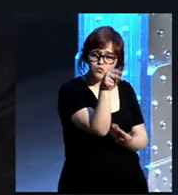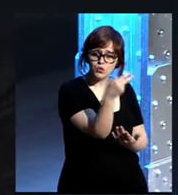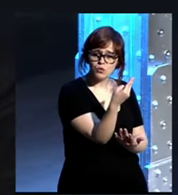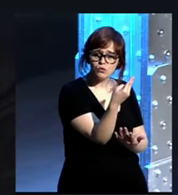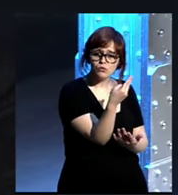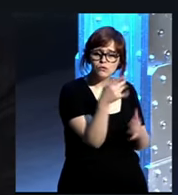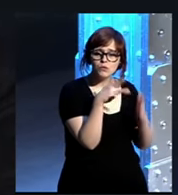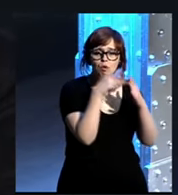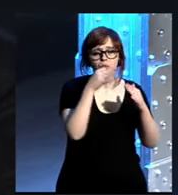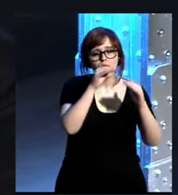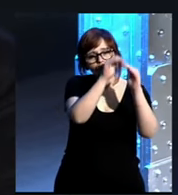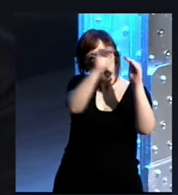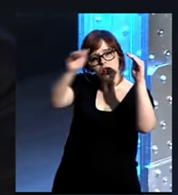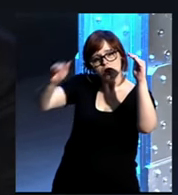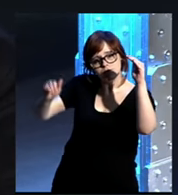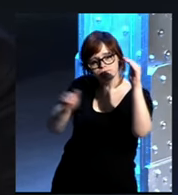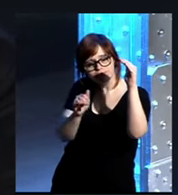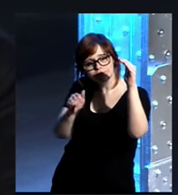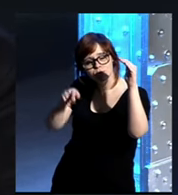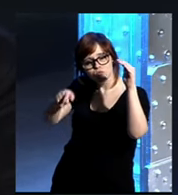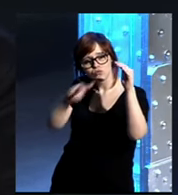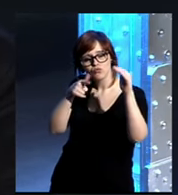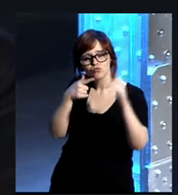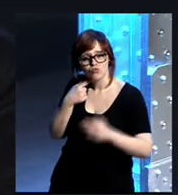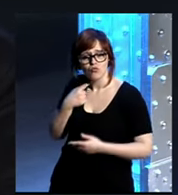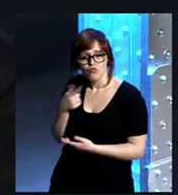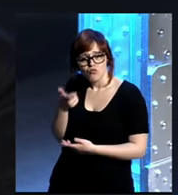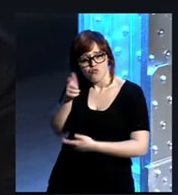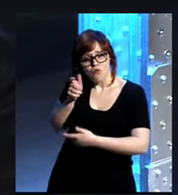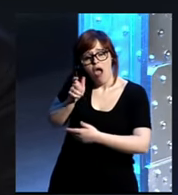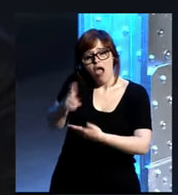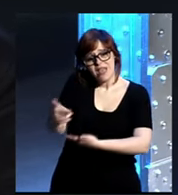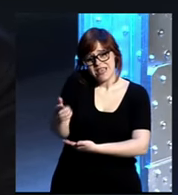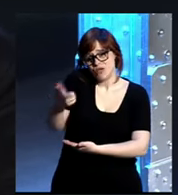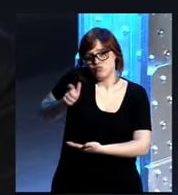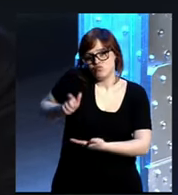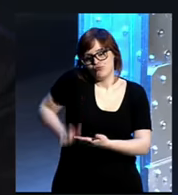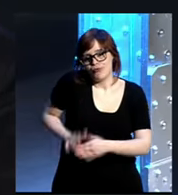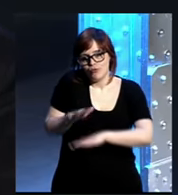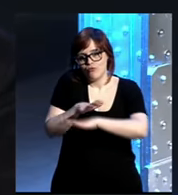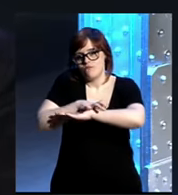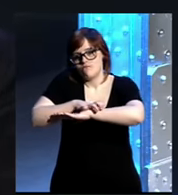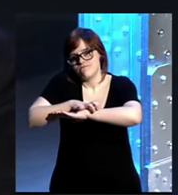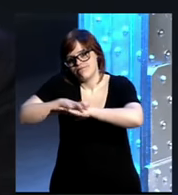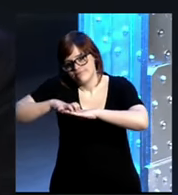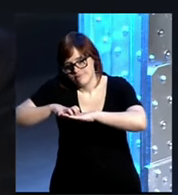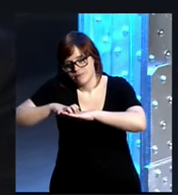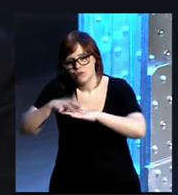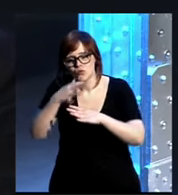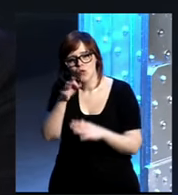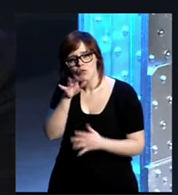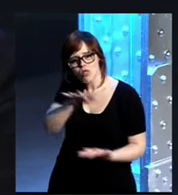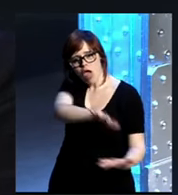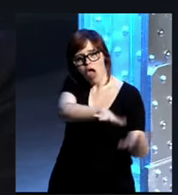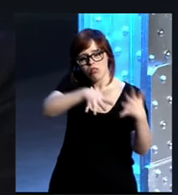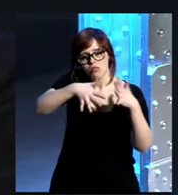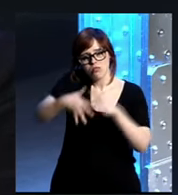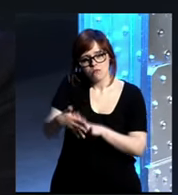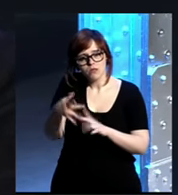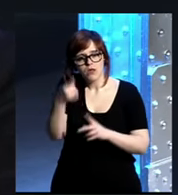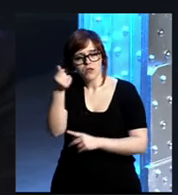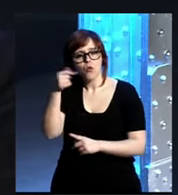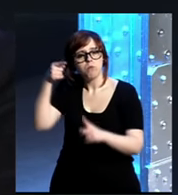puedes ir a segmentos D y E, que son los de más bajos ingresos, con modelos de financiación distinta, ¿no? Y eso te permite otra situación diferente. Más